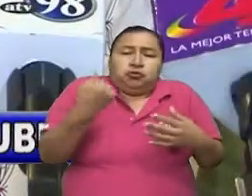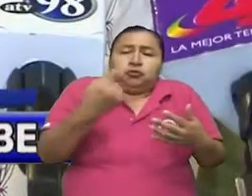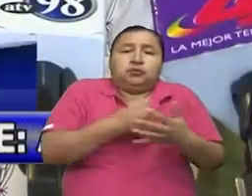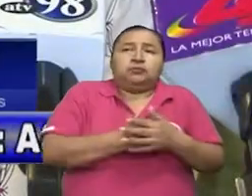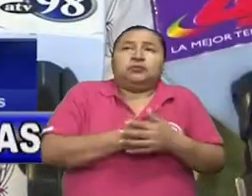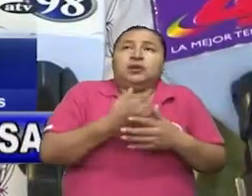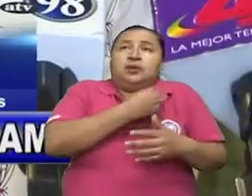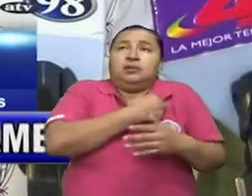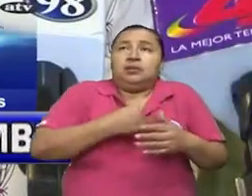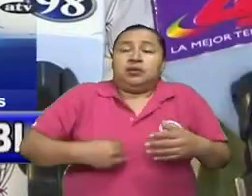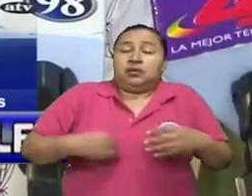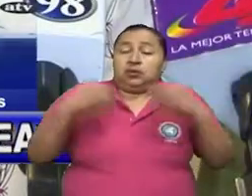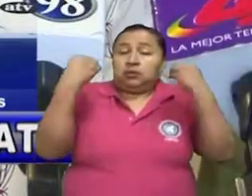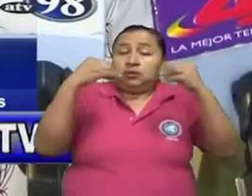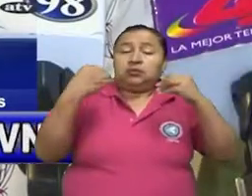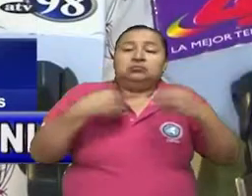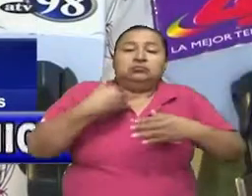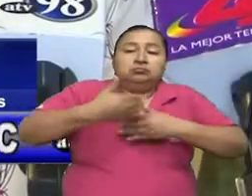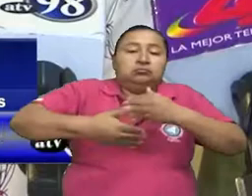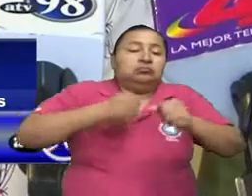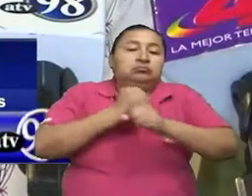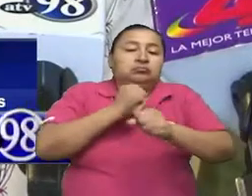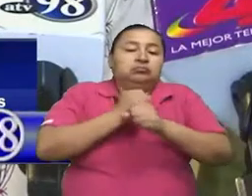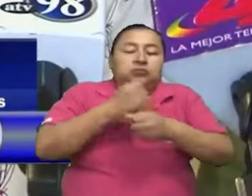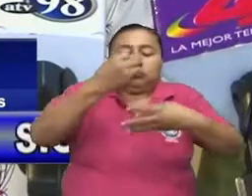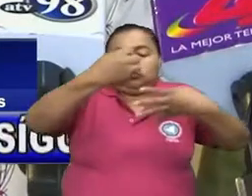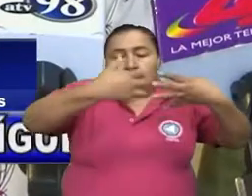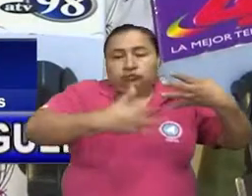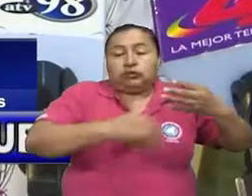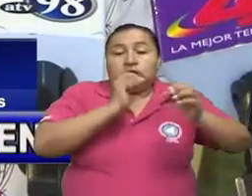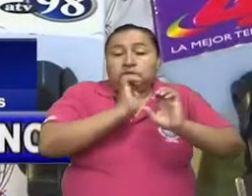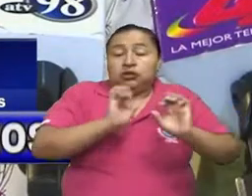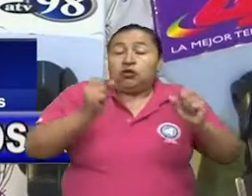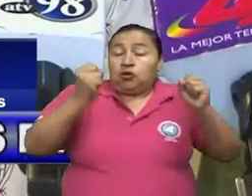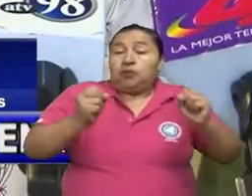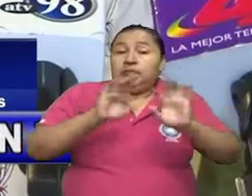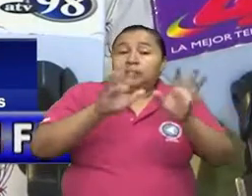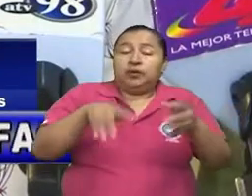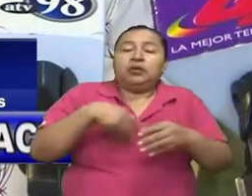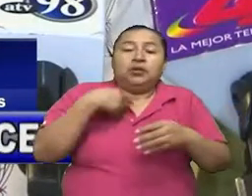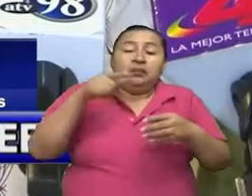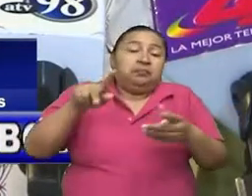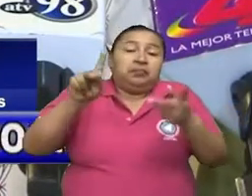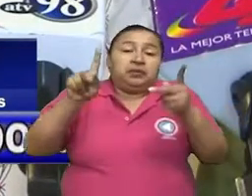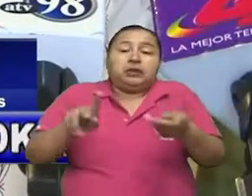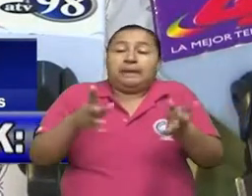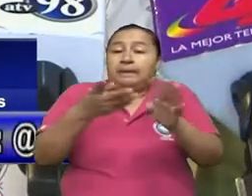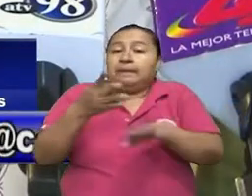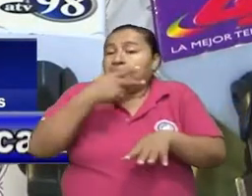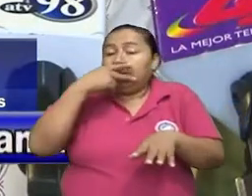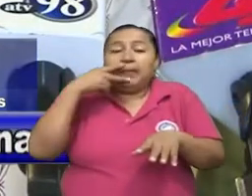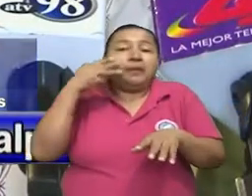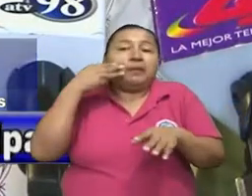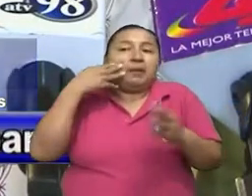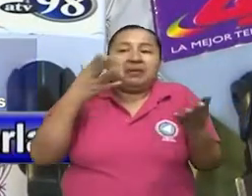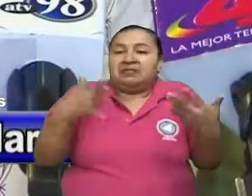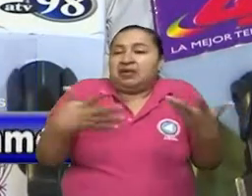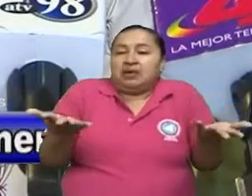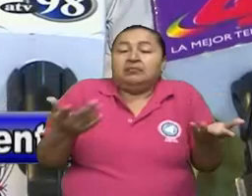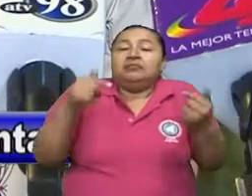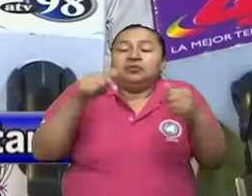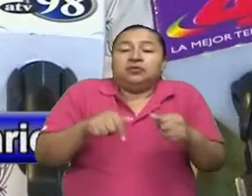ha avanzado en la validación del listado de niños, niñas y adolescentes huérfanos en el sistema informativo